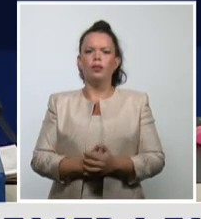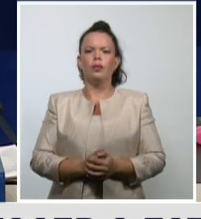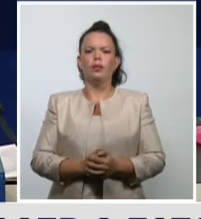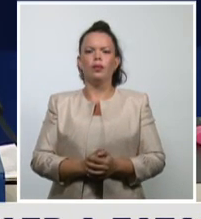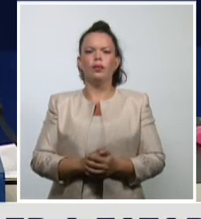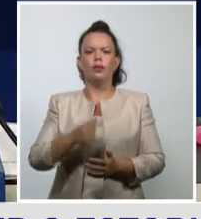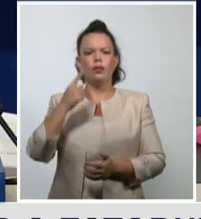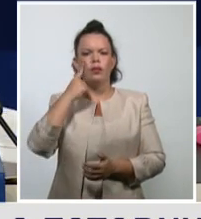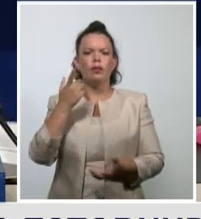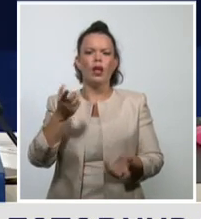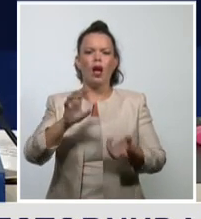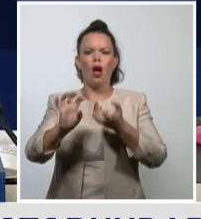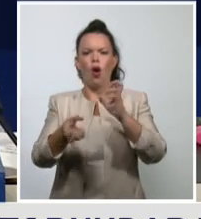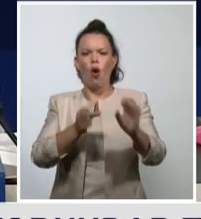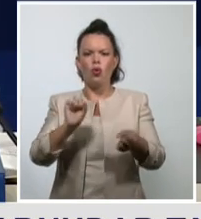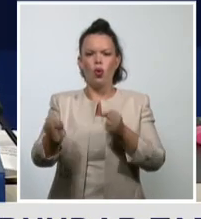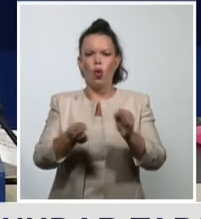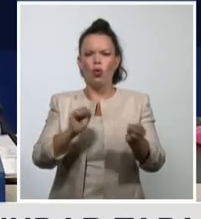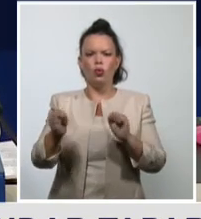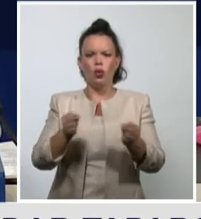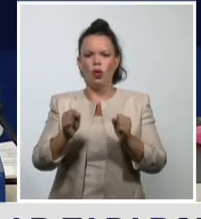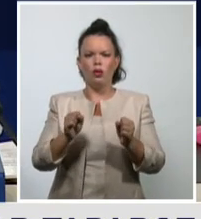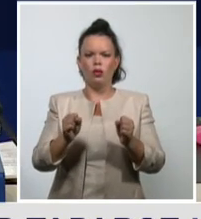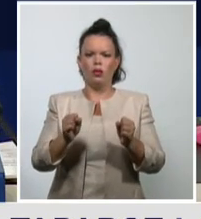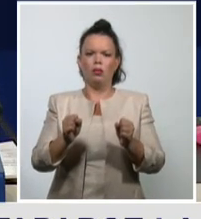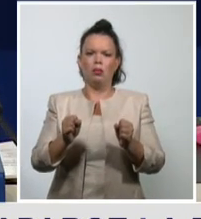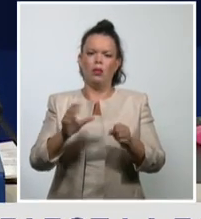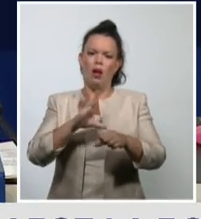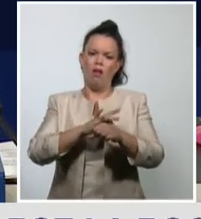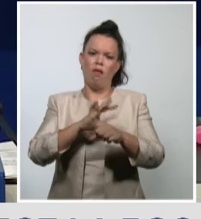enfermedad hasta el día de hoy. Y bueno,